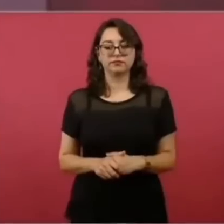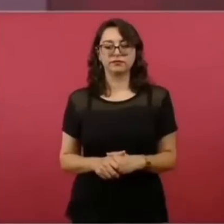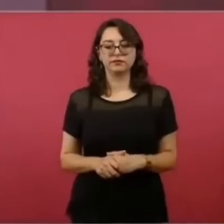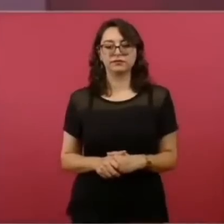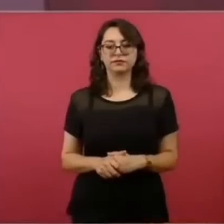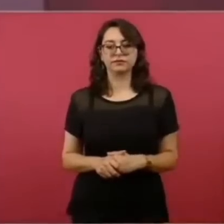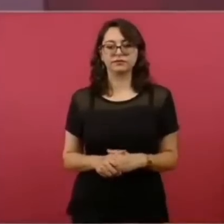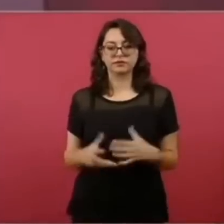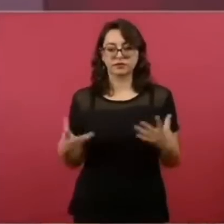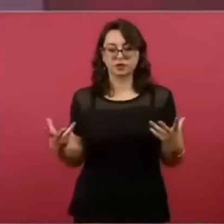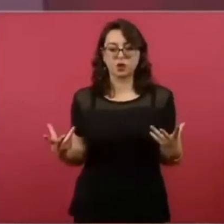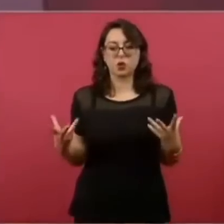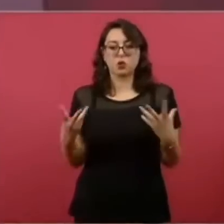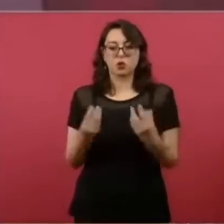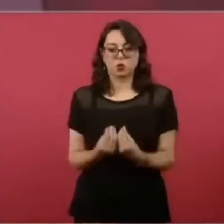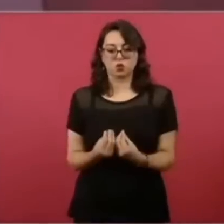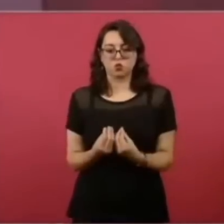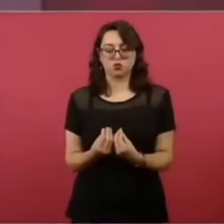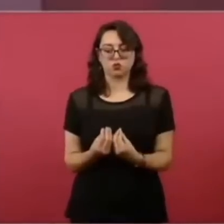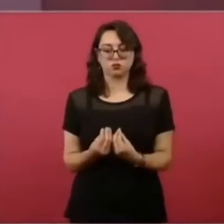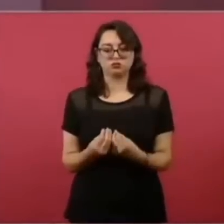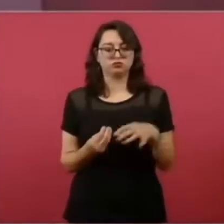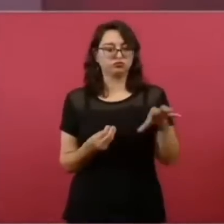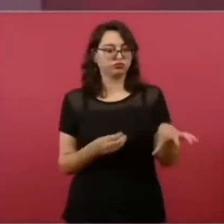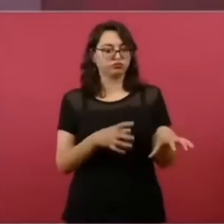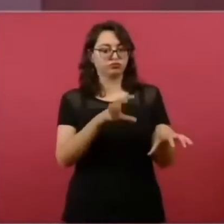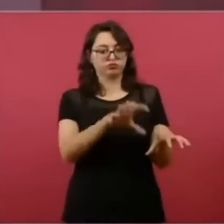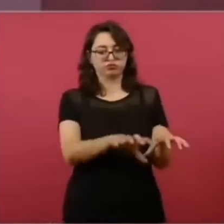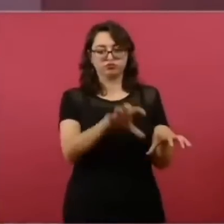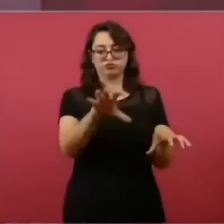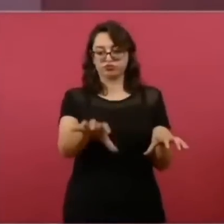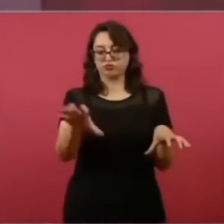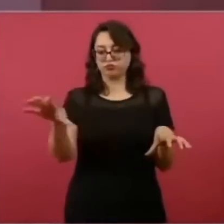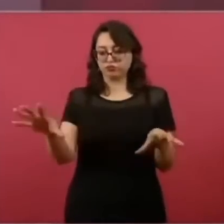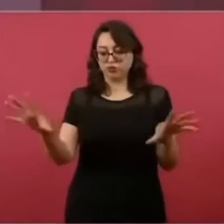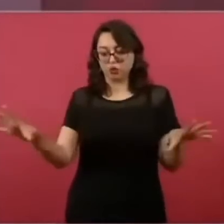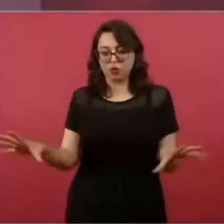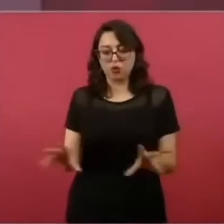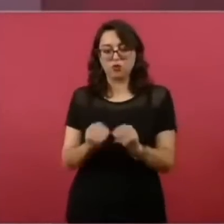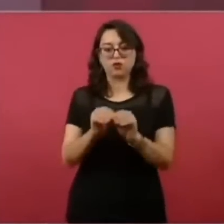Y ahí se constituyen los sectores. Ahí surge la CTM,